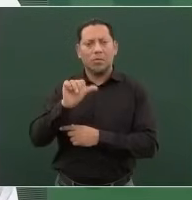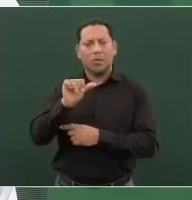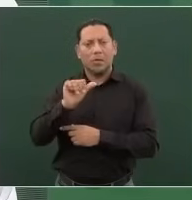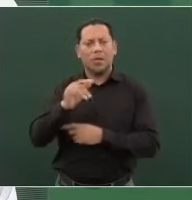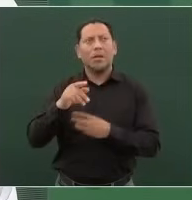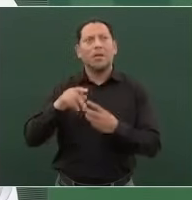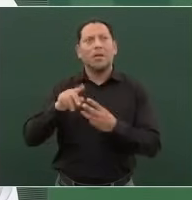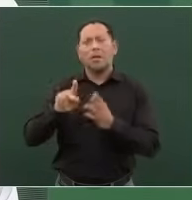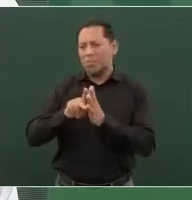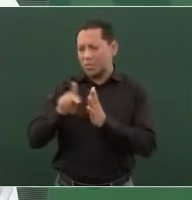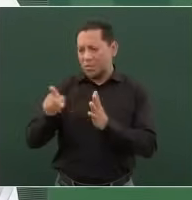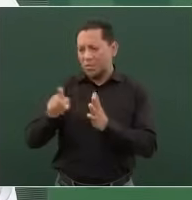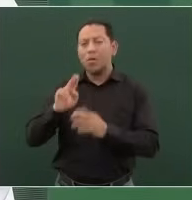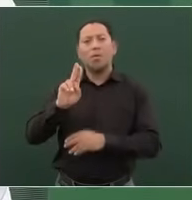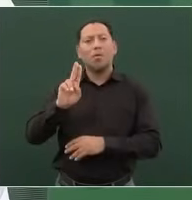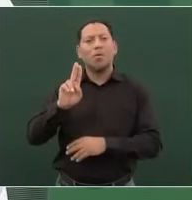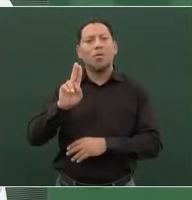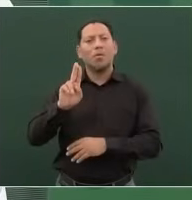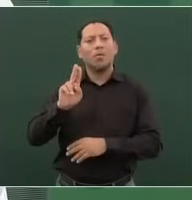Universal,